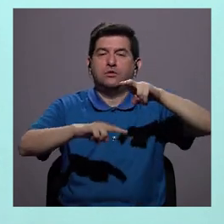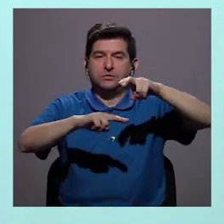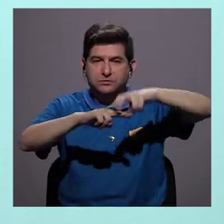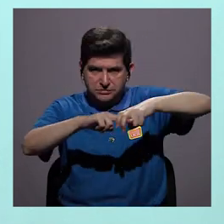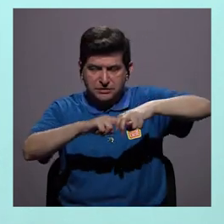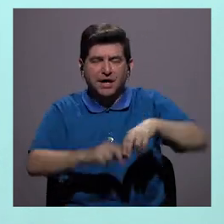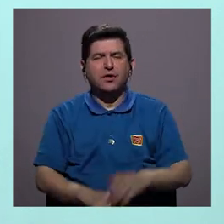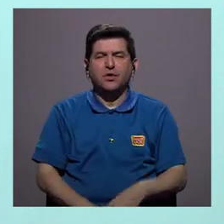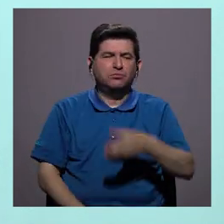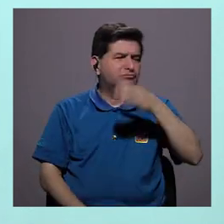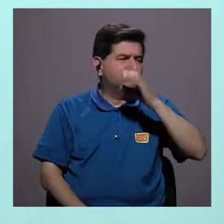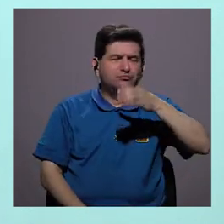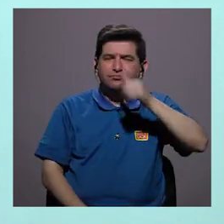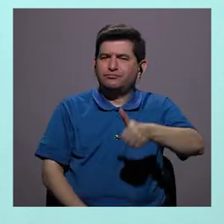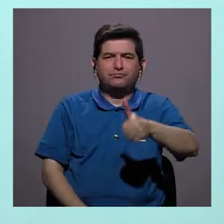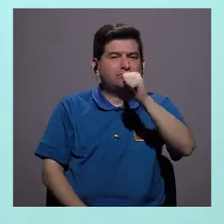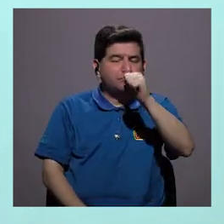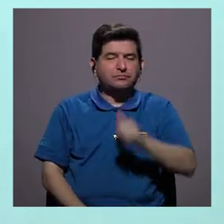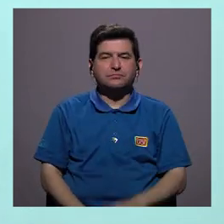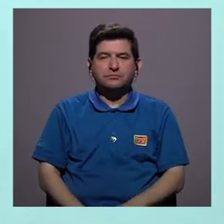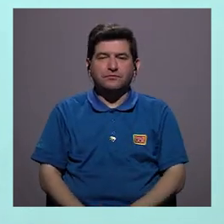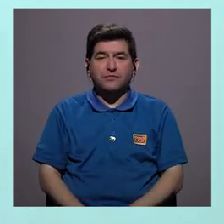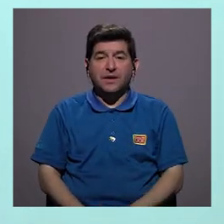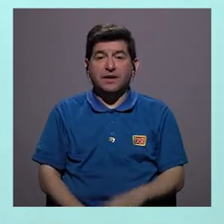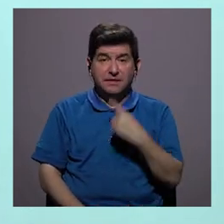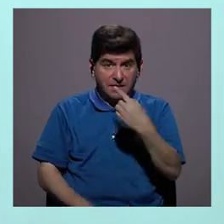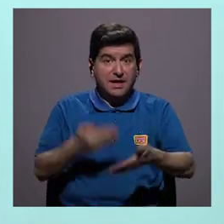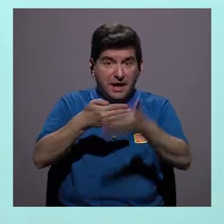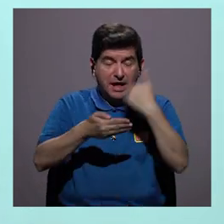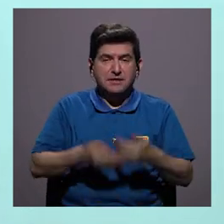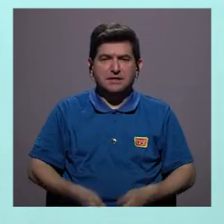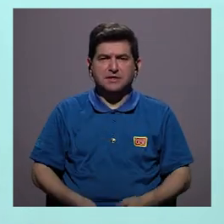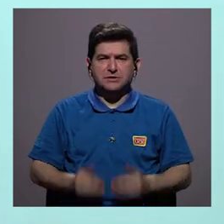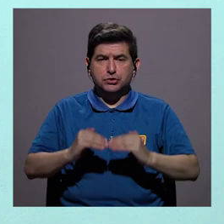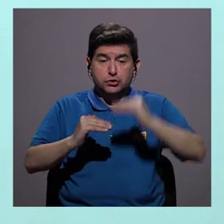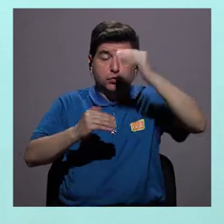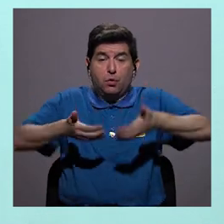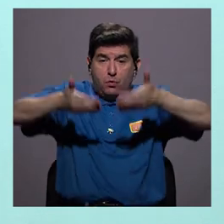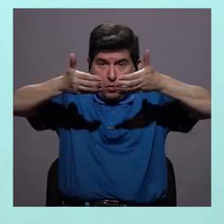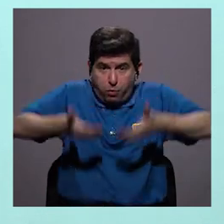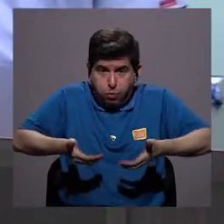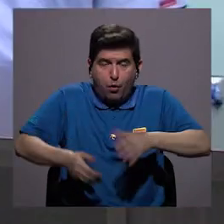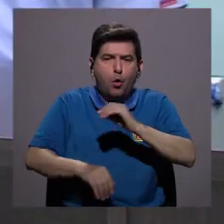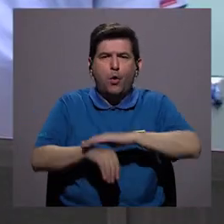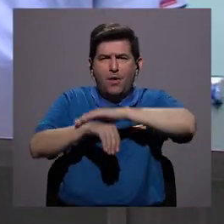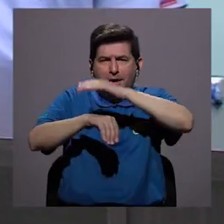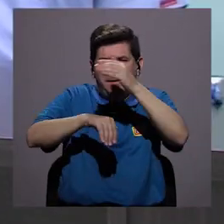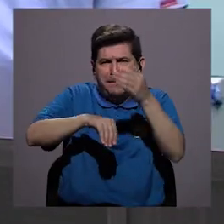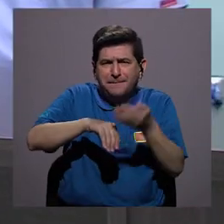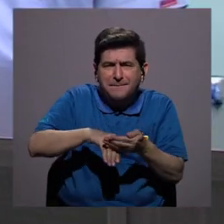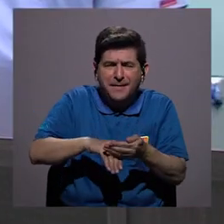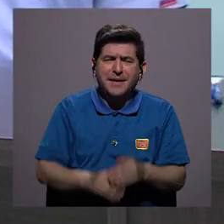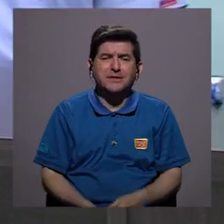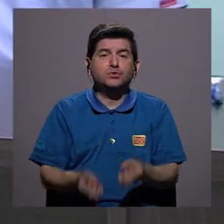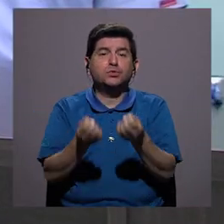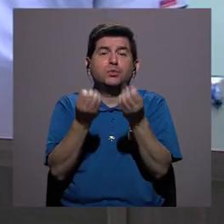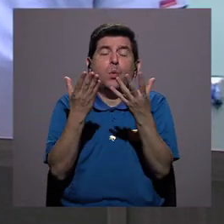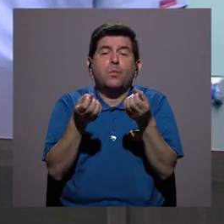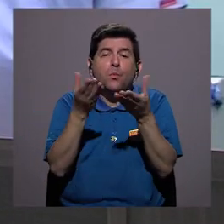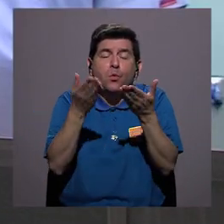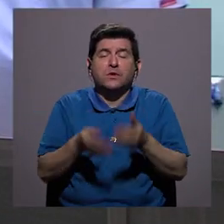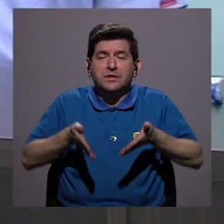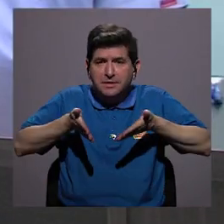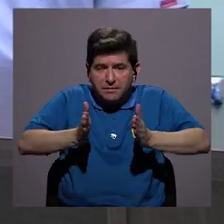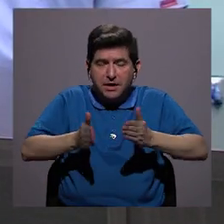el día, el tomar pocos líquidos, el sobrepeso, los embarazos, sobre todo si son embarazos